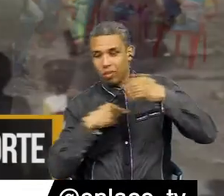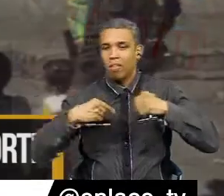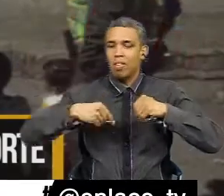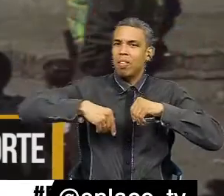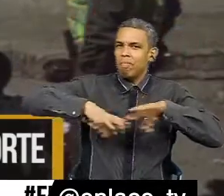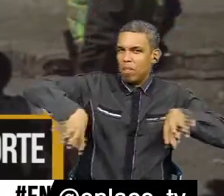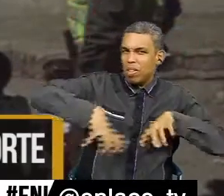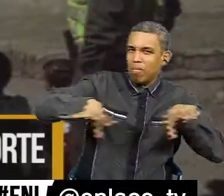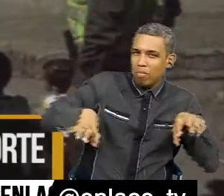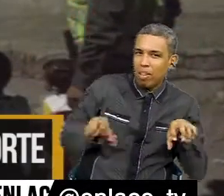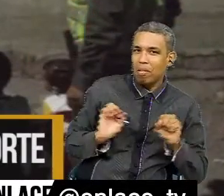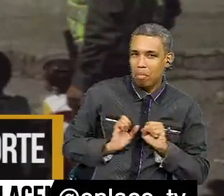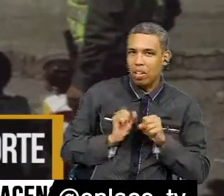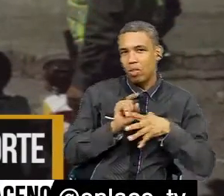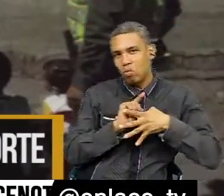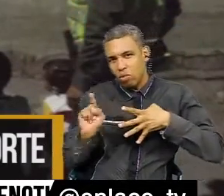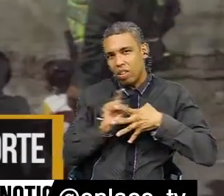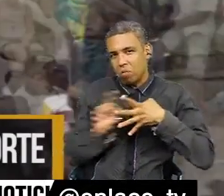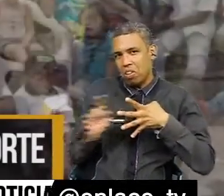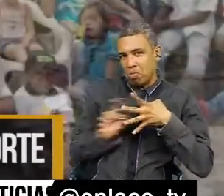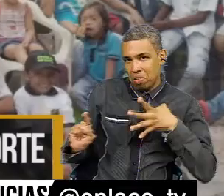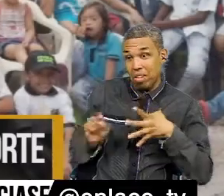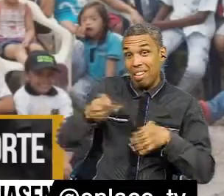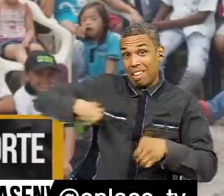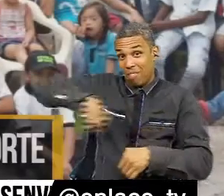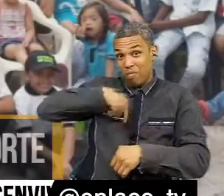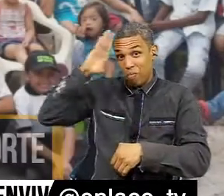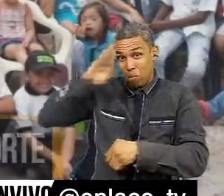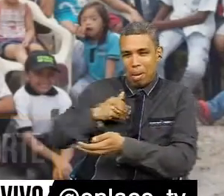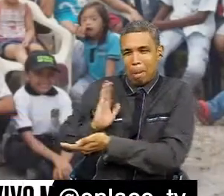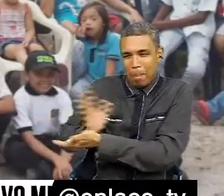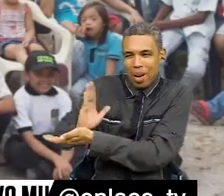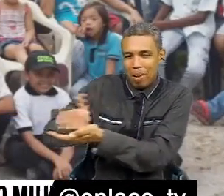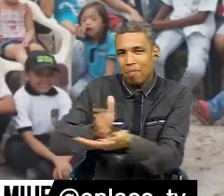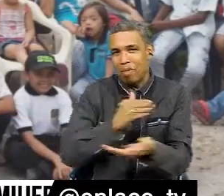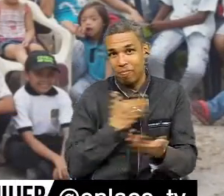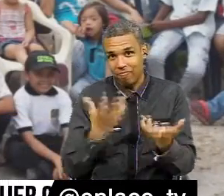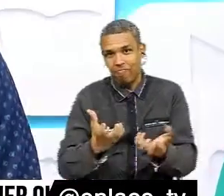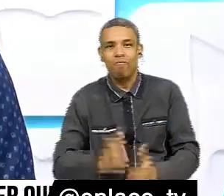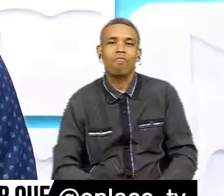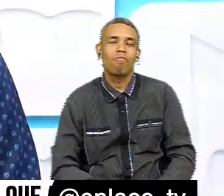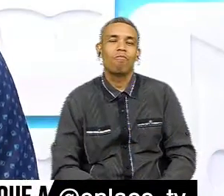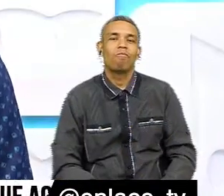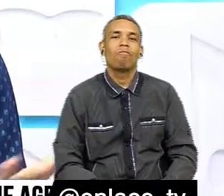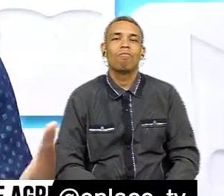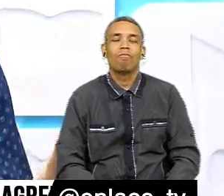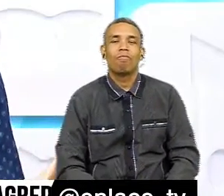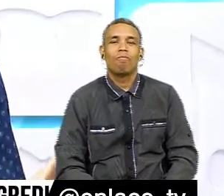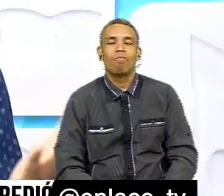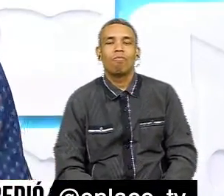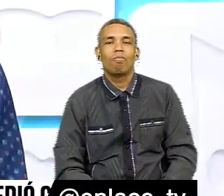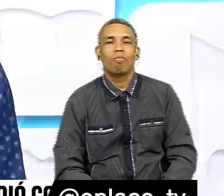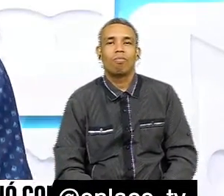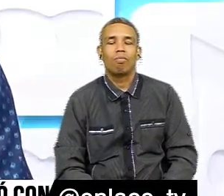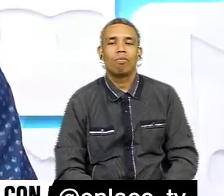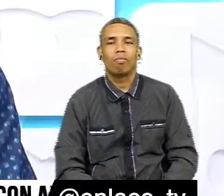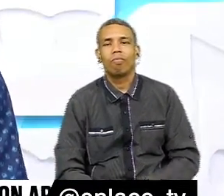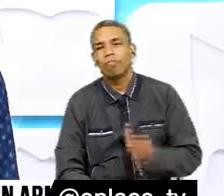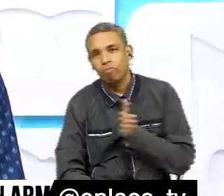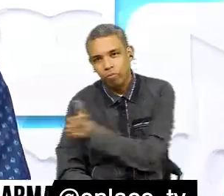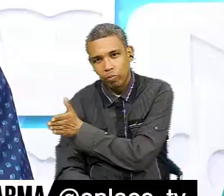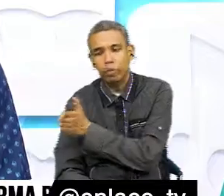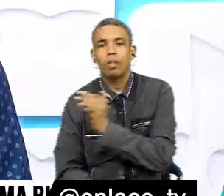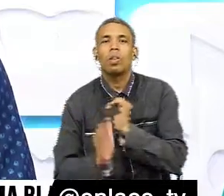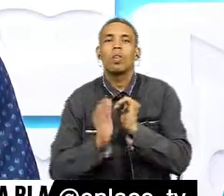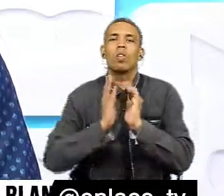semana realizan las autoridades para afianzar vínculos familiares y de amistad. Y continuamos en La Mira y pasamos